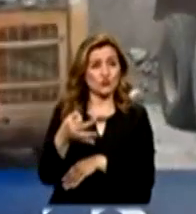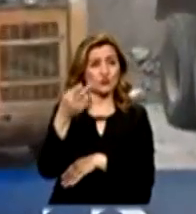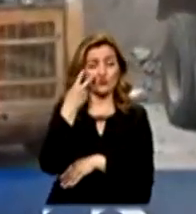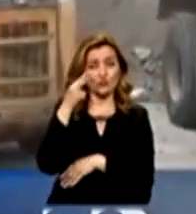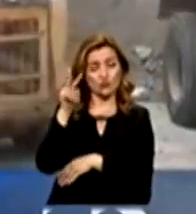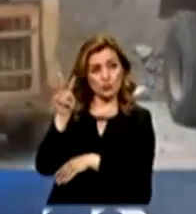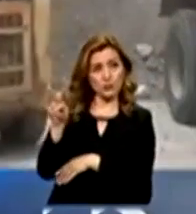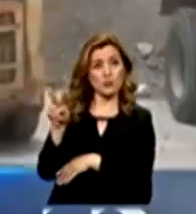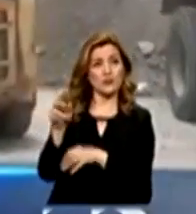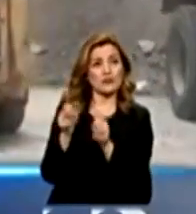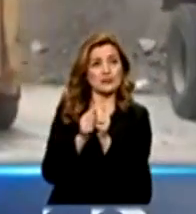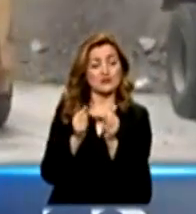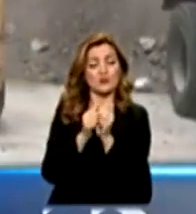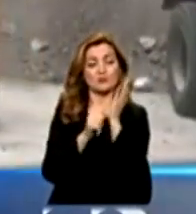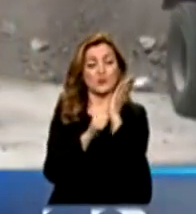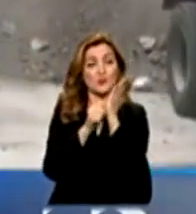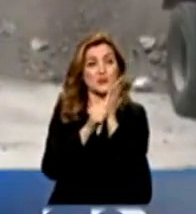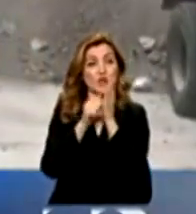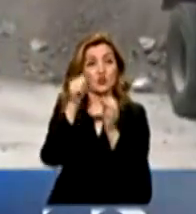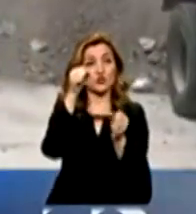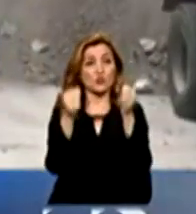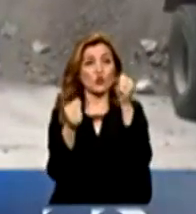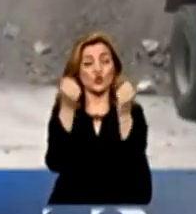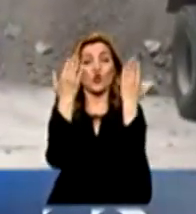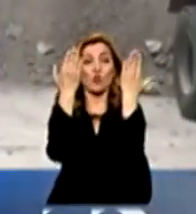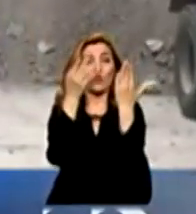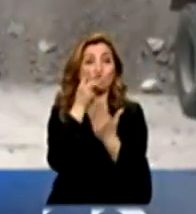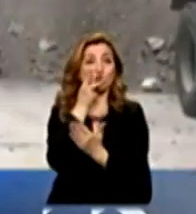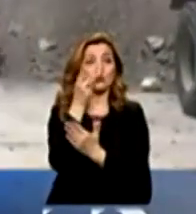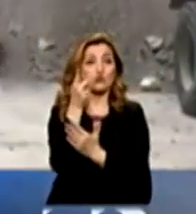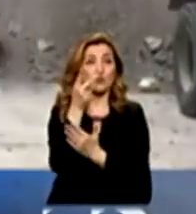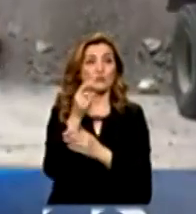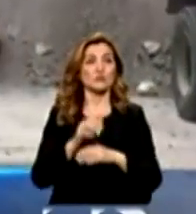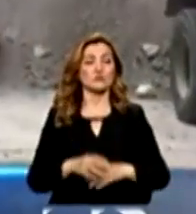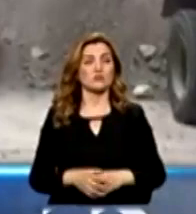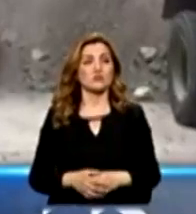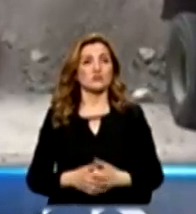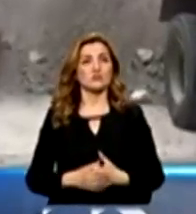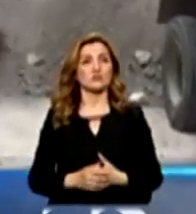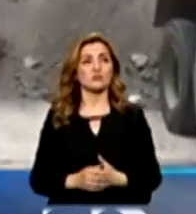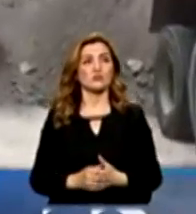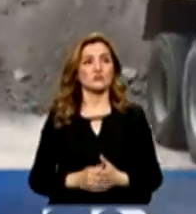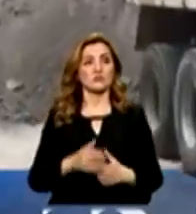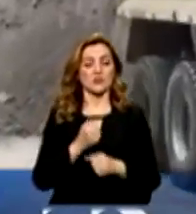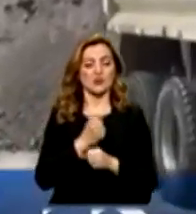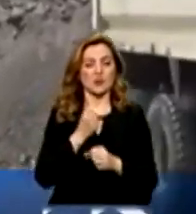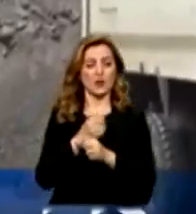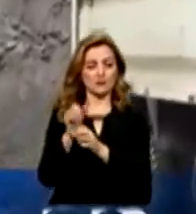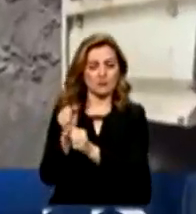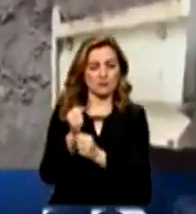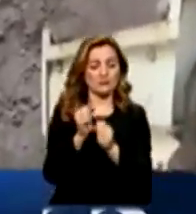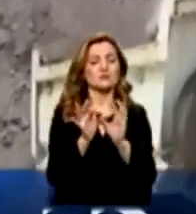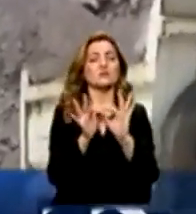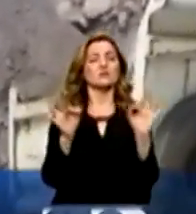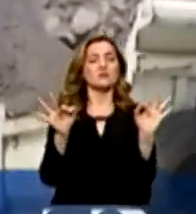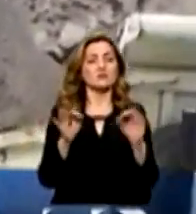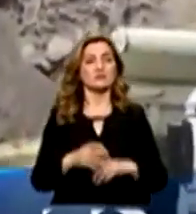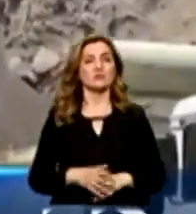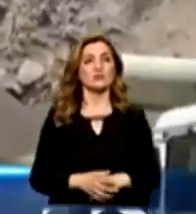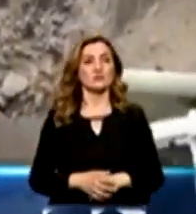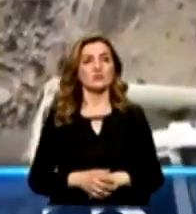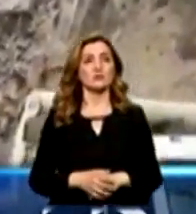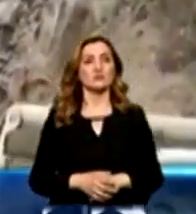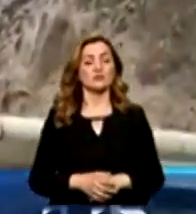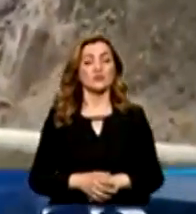observar maquinaria del Ministerio de Transporte y Obras Públicas desarrolla labores de limpieza, está retirando